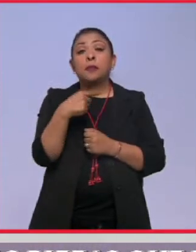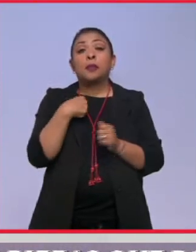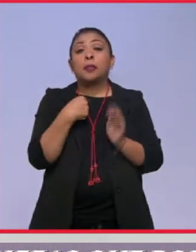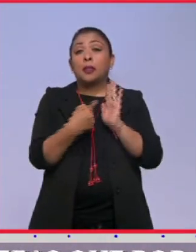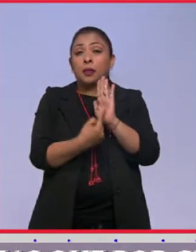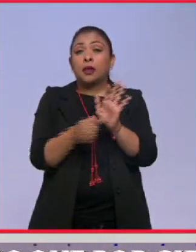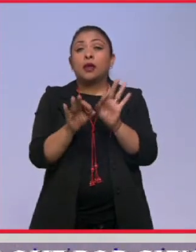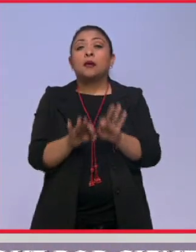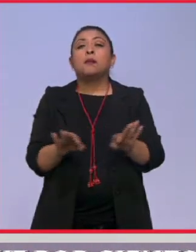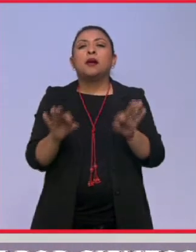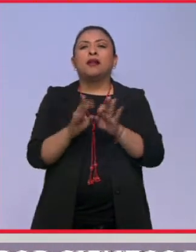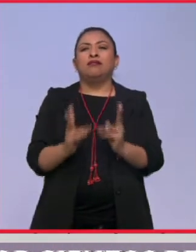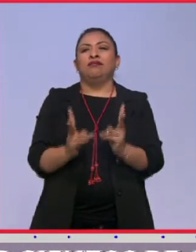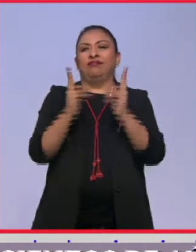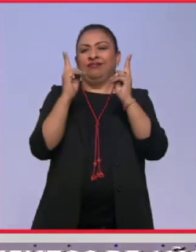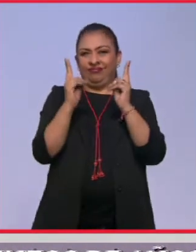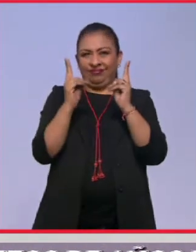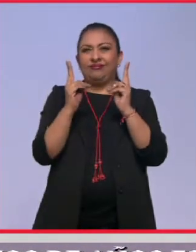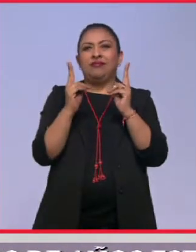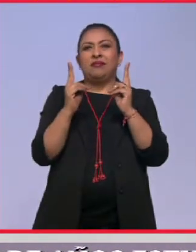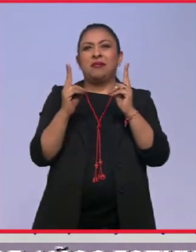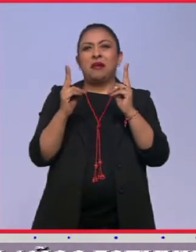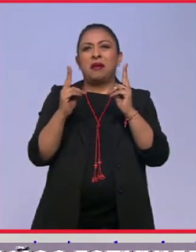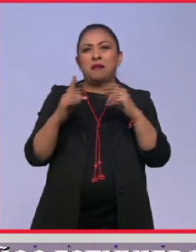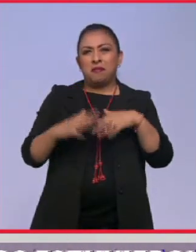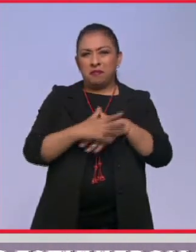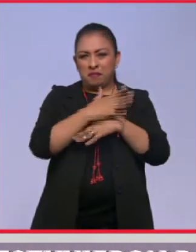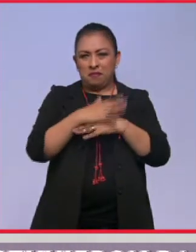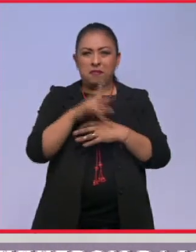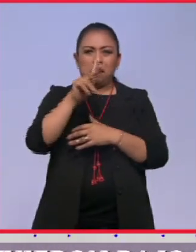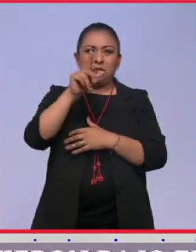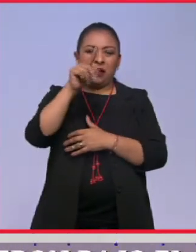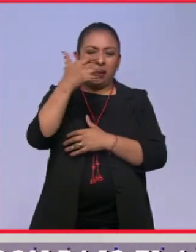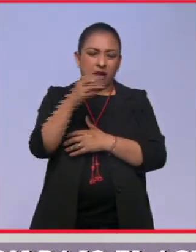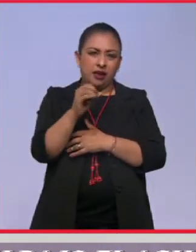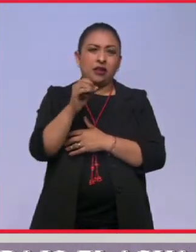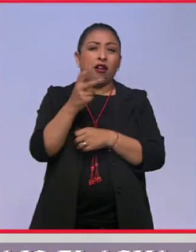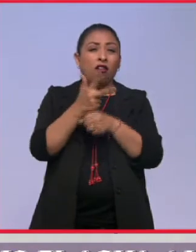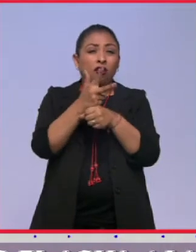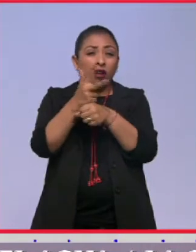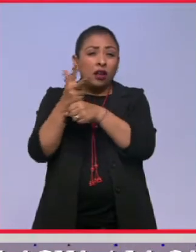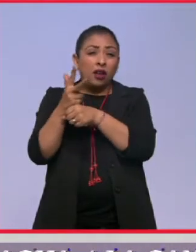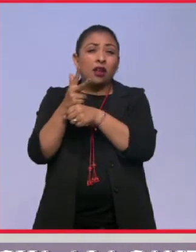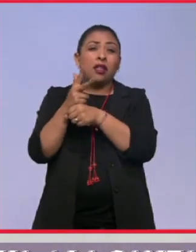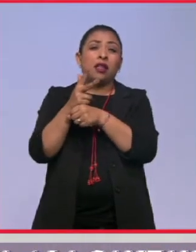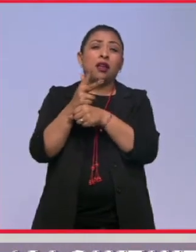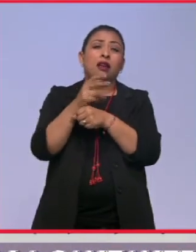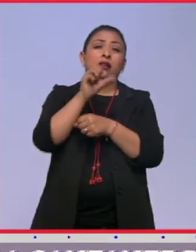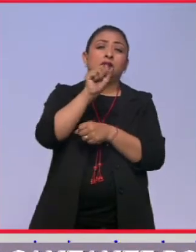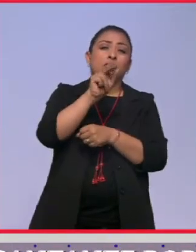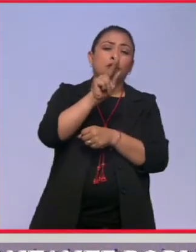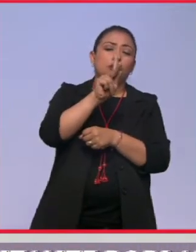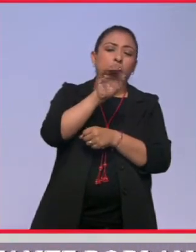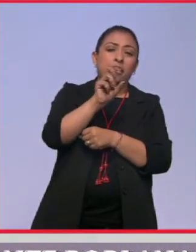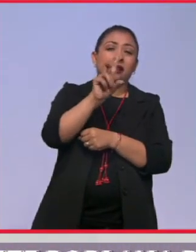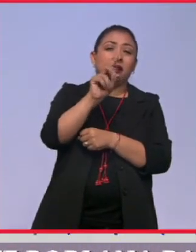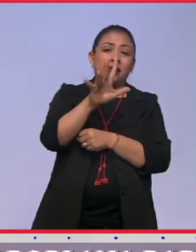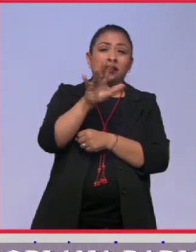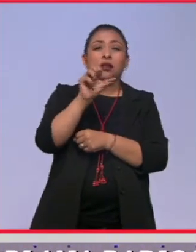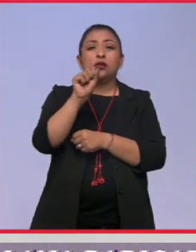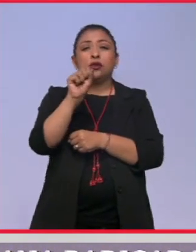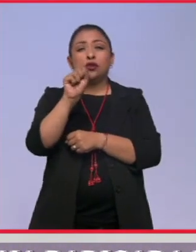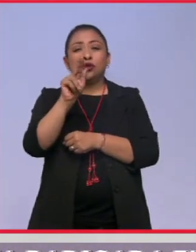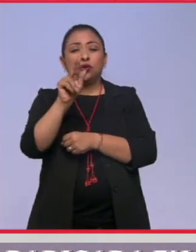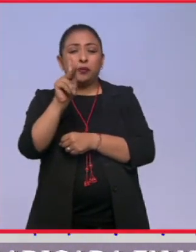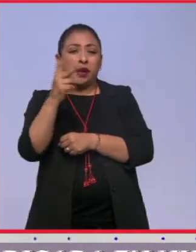podemos destacar un corto, Playa, que está filmado en Super 35 y en Super 8 con un lenguaje